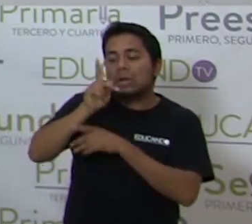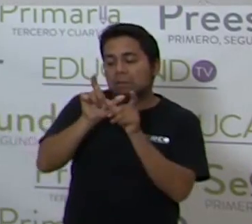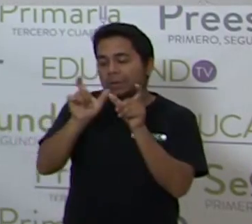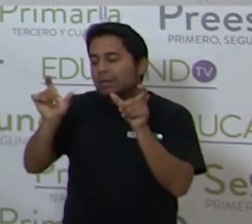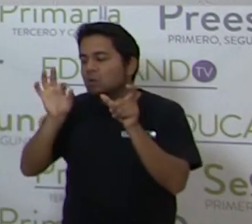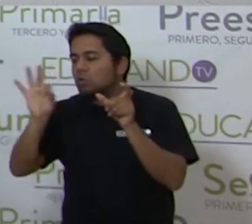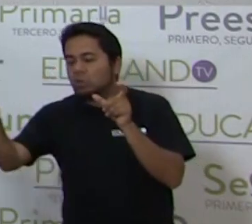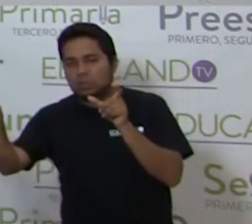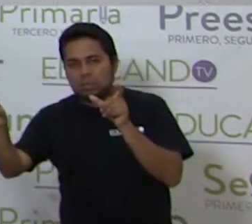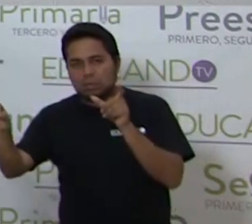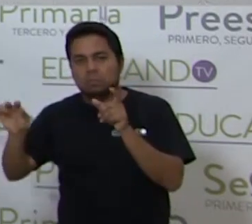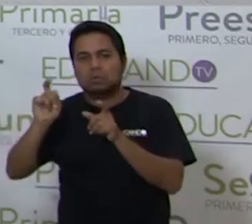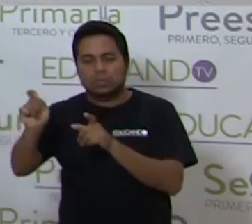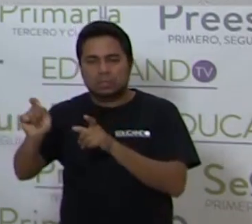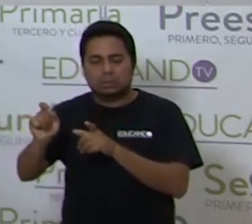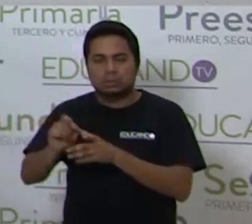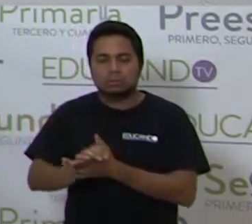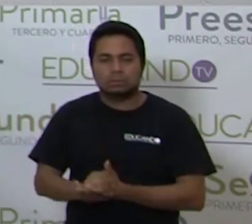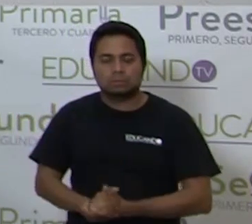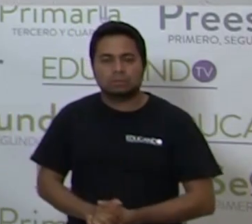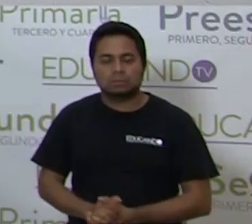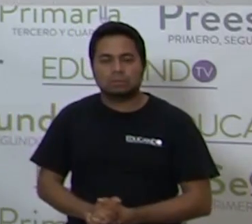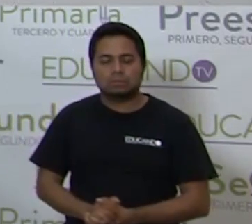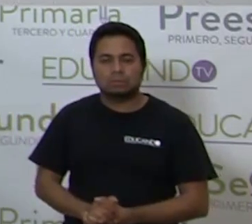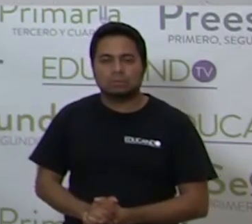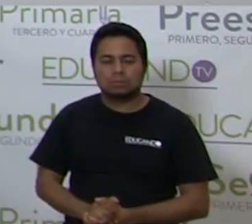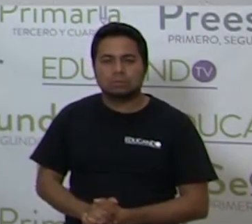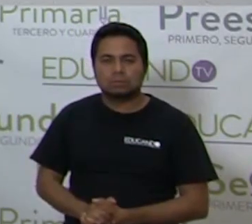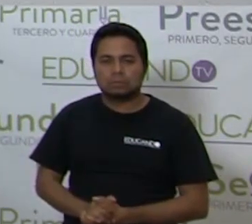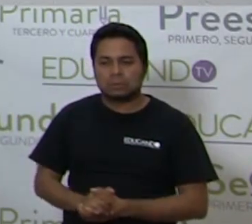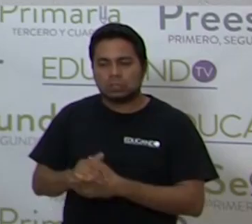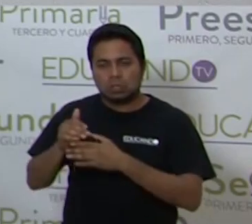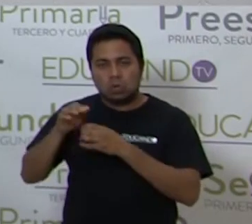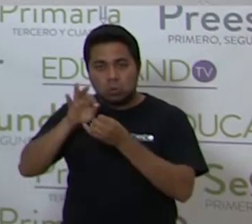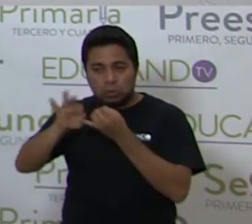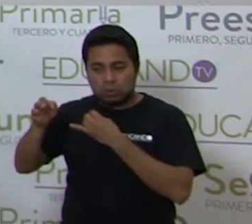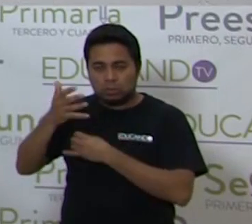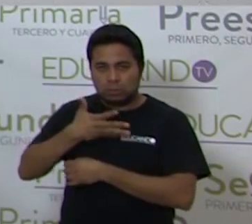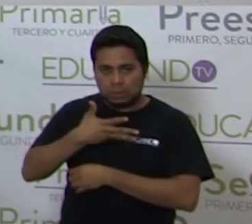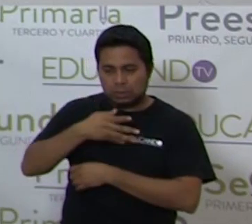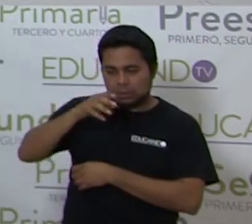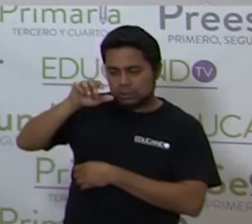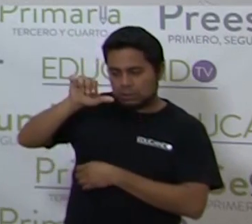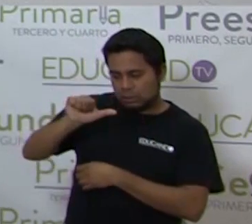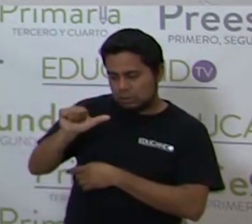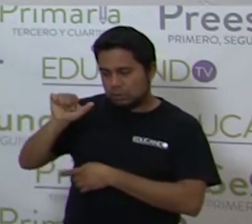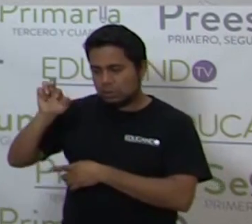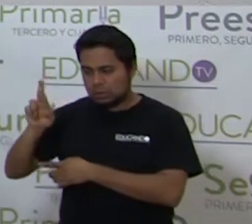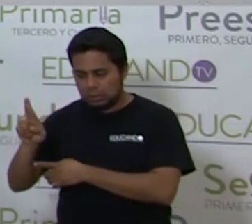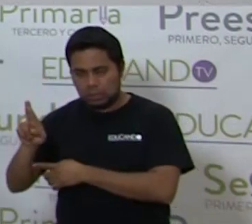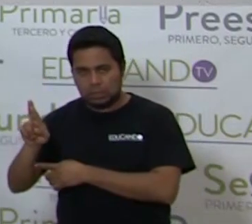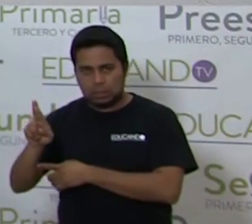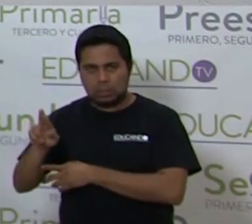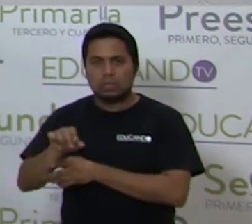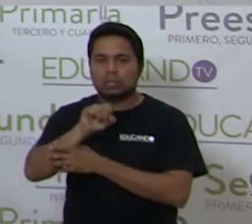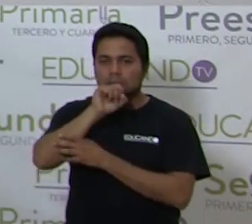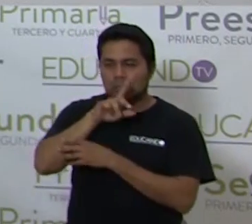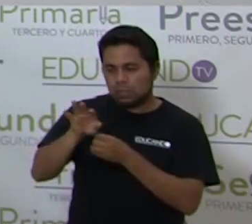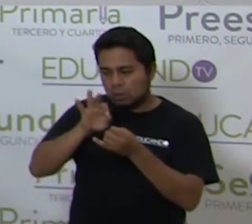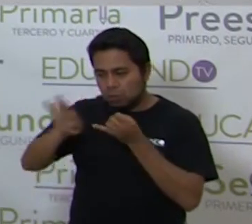terminaciones. ¿Bien? Hablamos de el ar, ¿bien? Hablamos